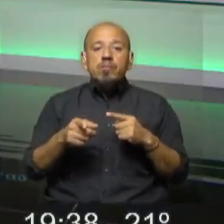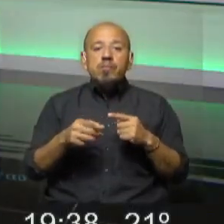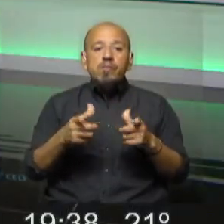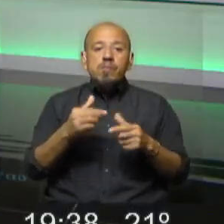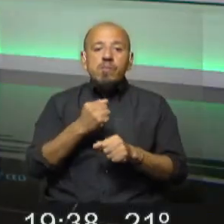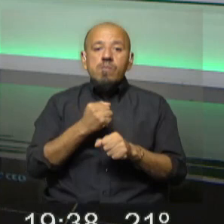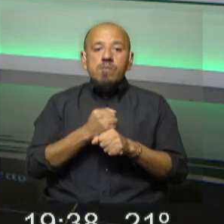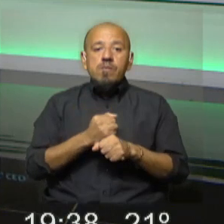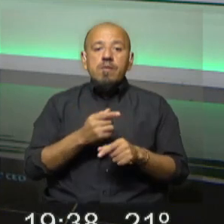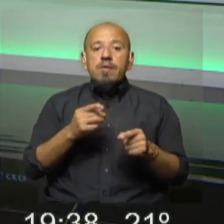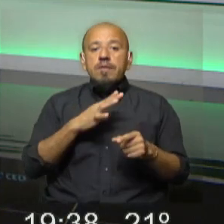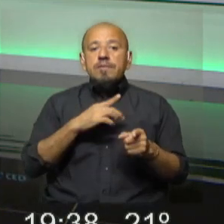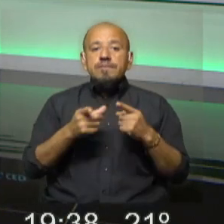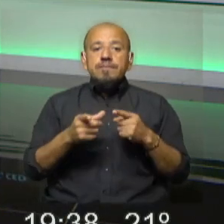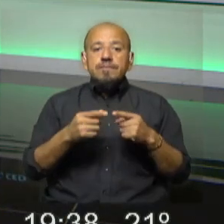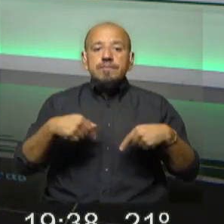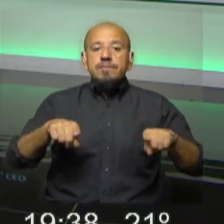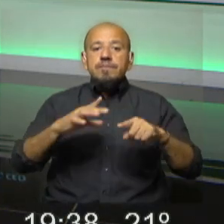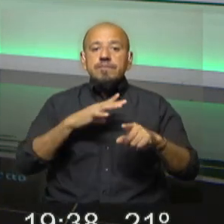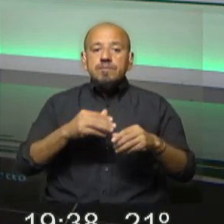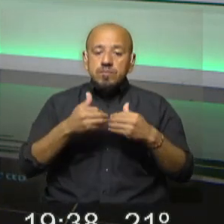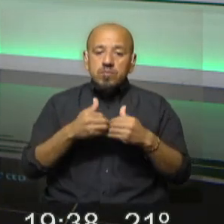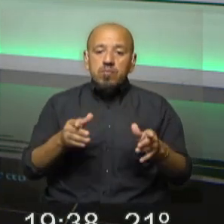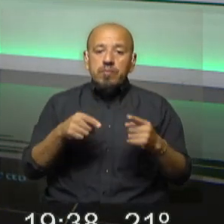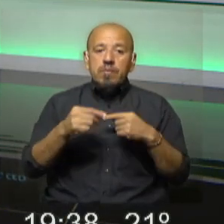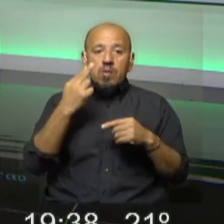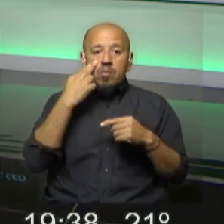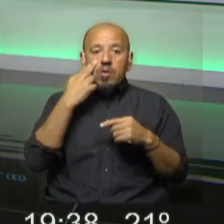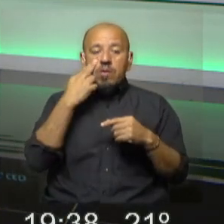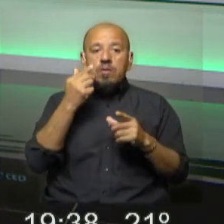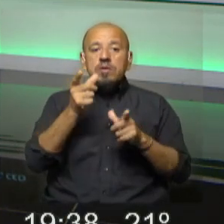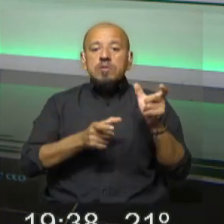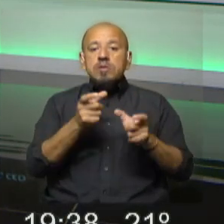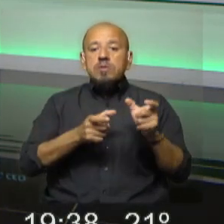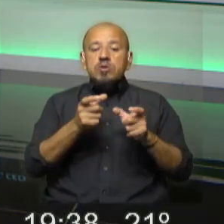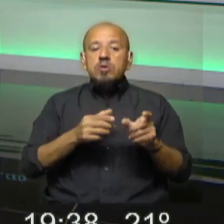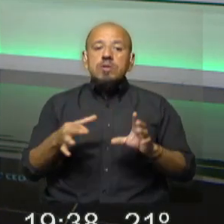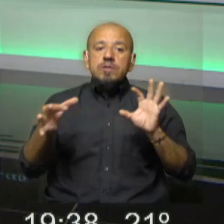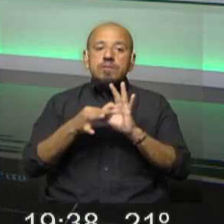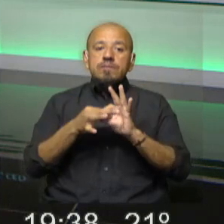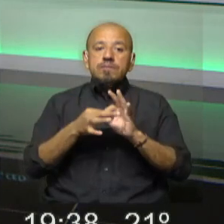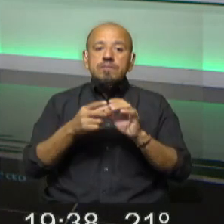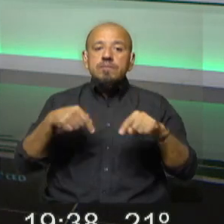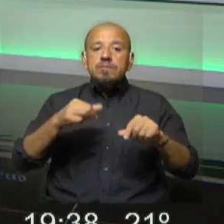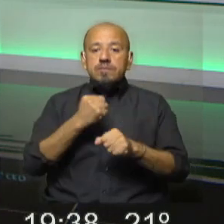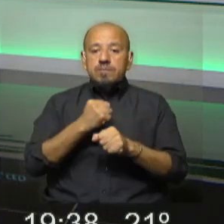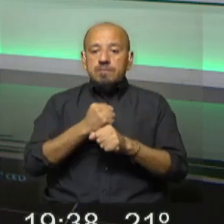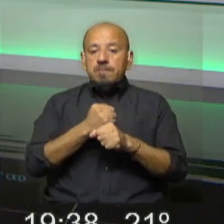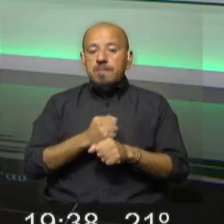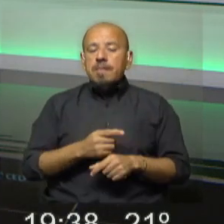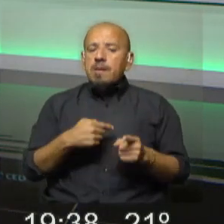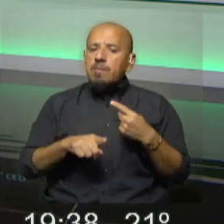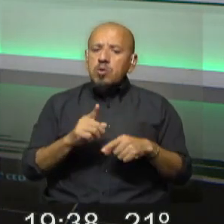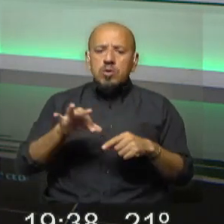desempleo es la restricción que todos tenemos en mente cuando pensamos en los problemas que tienen las personas al vincularse con el mercado. mercado de trabajo, ¿sí? Pero no